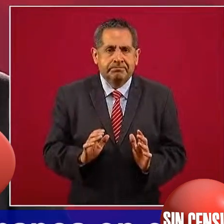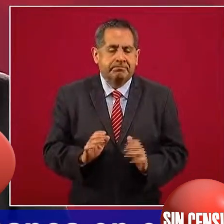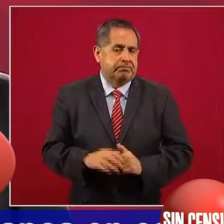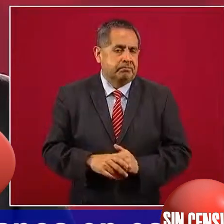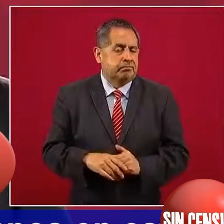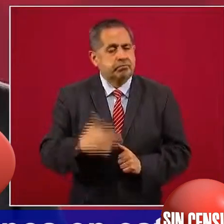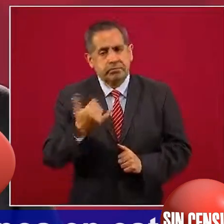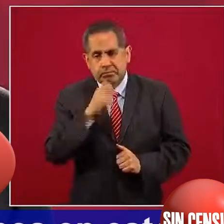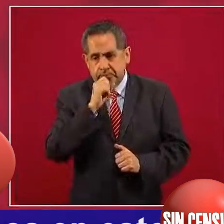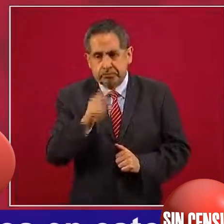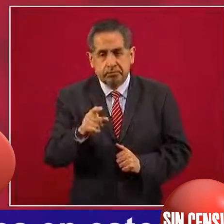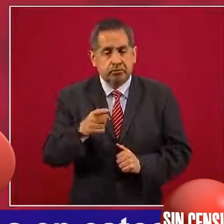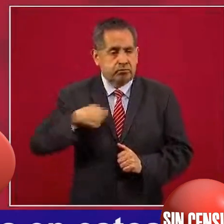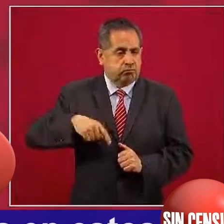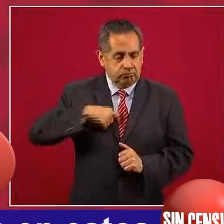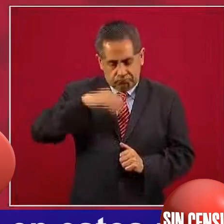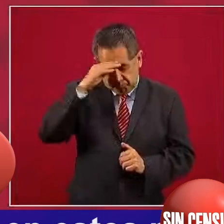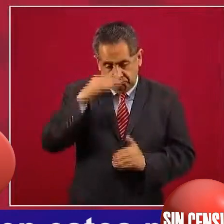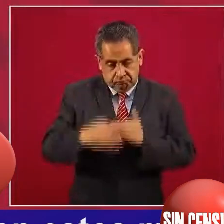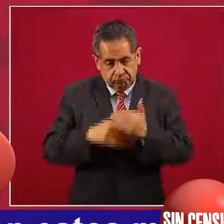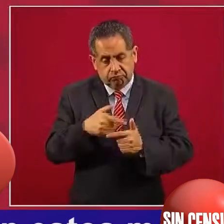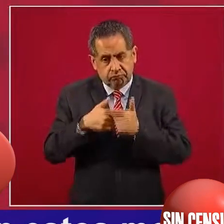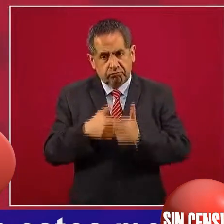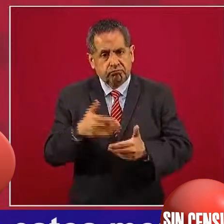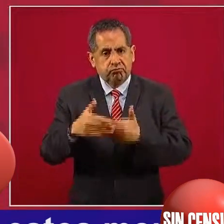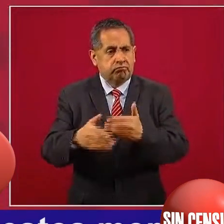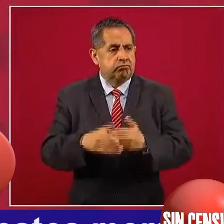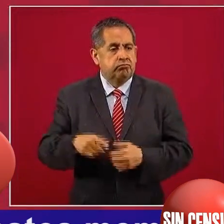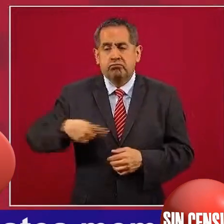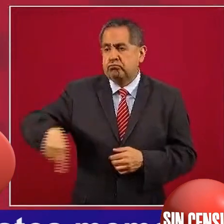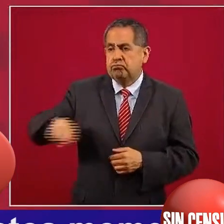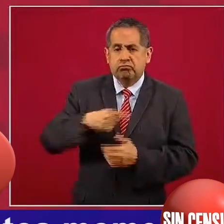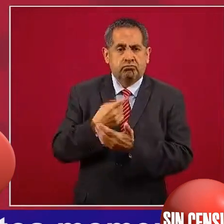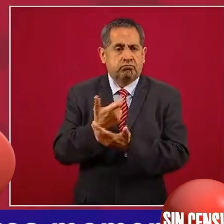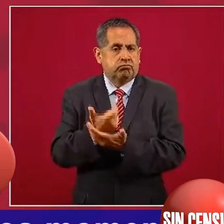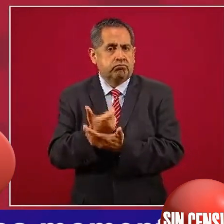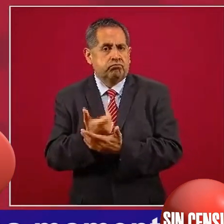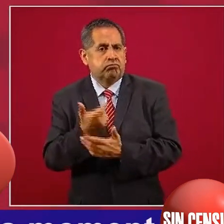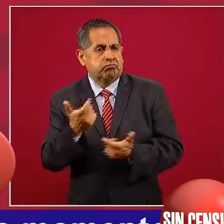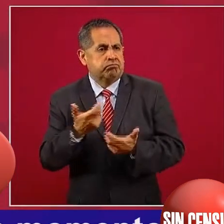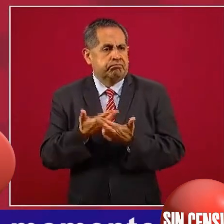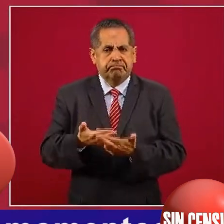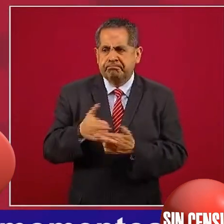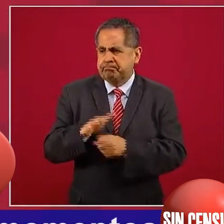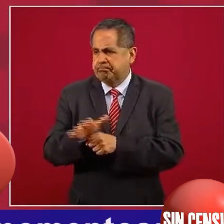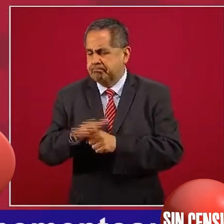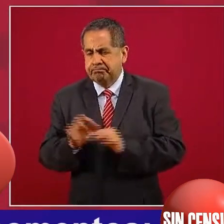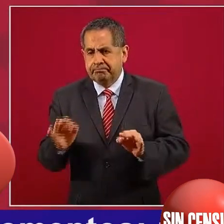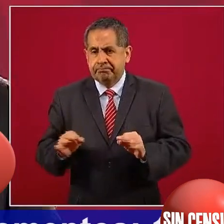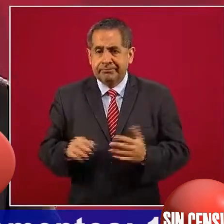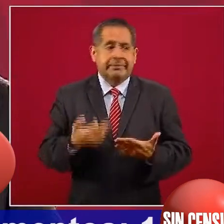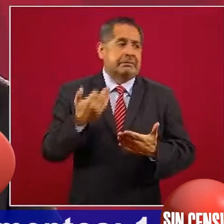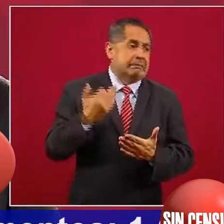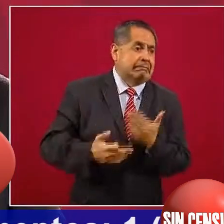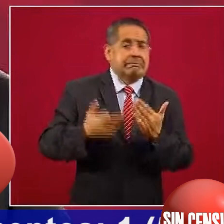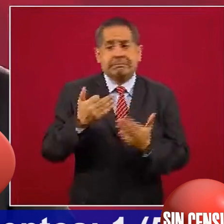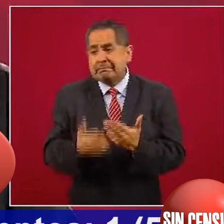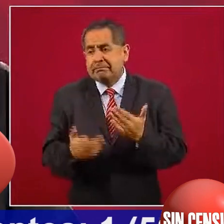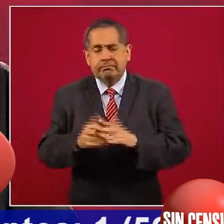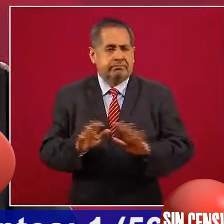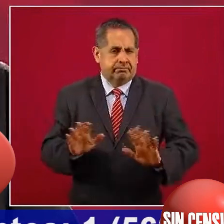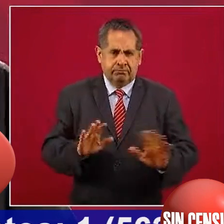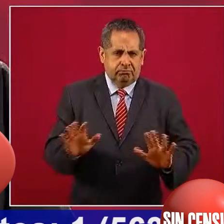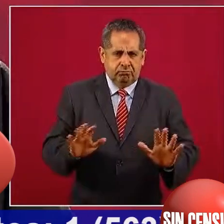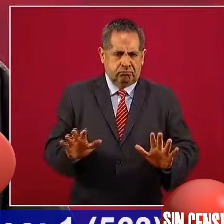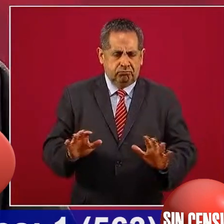y vamos a salir adelante. Tenemos finanzas públicas sanas, no nos faltan los fondos.